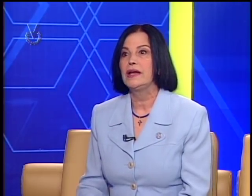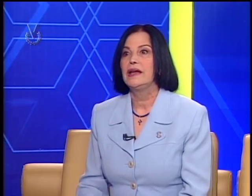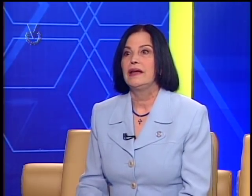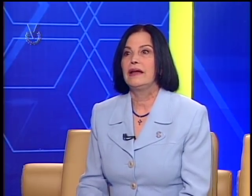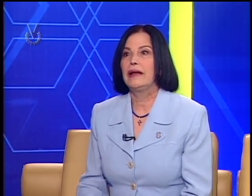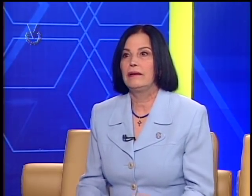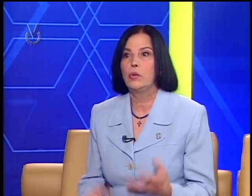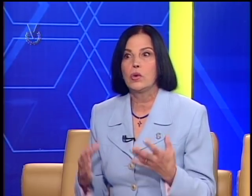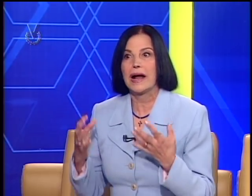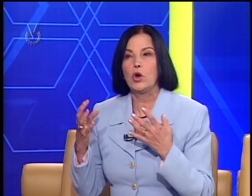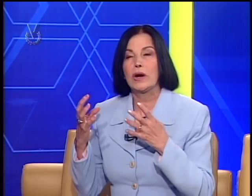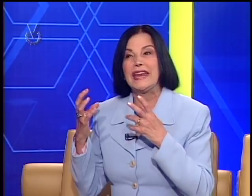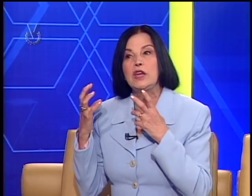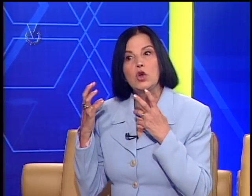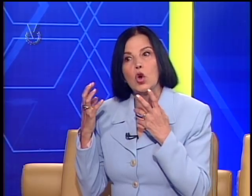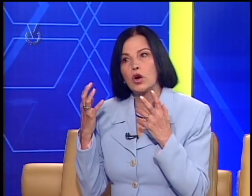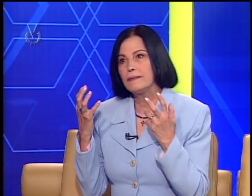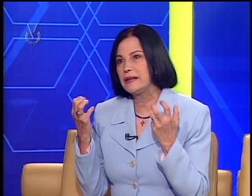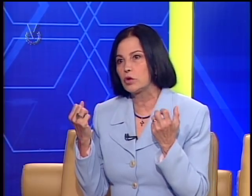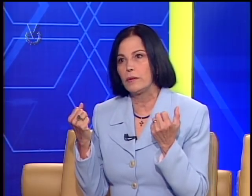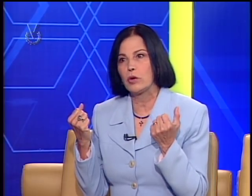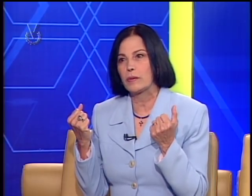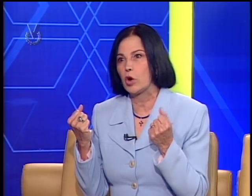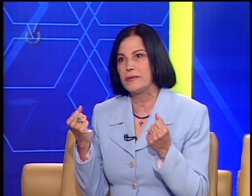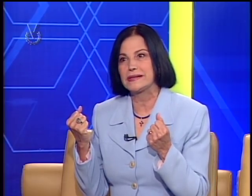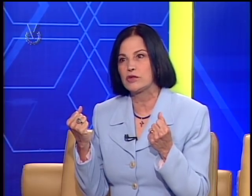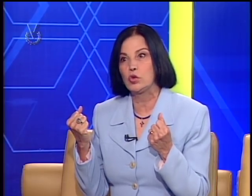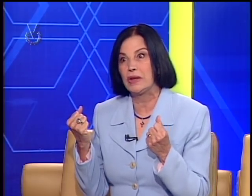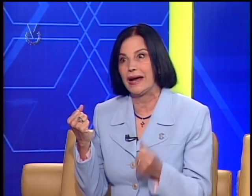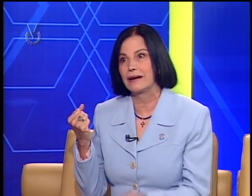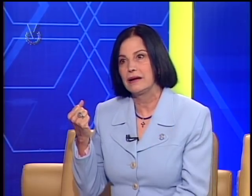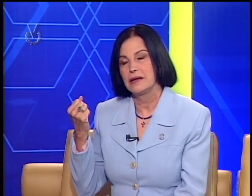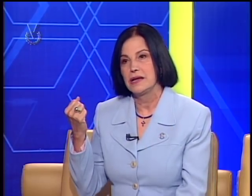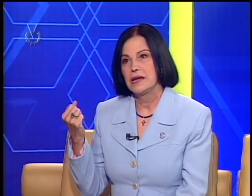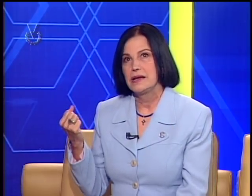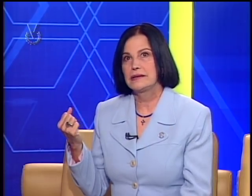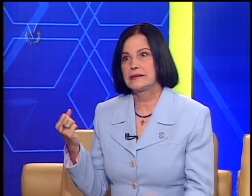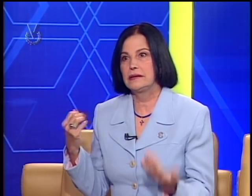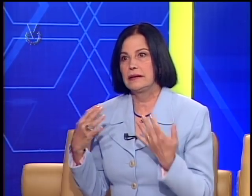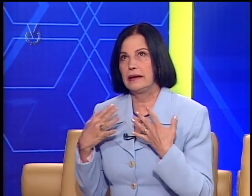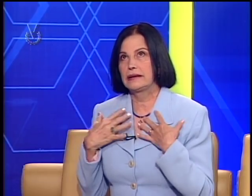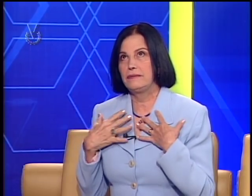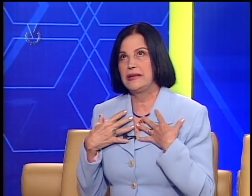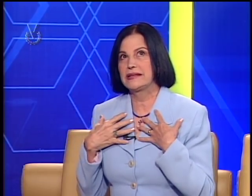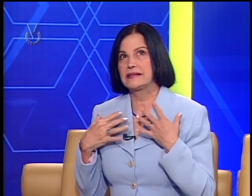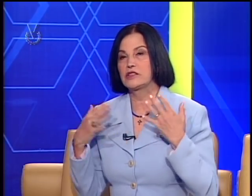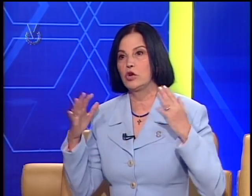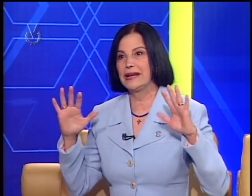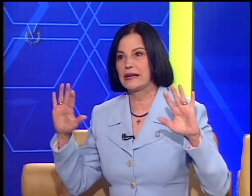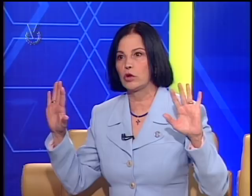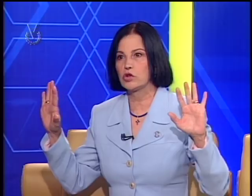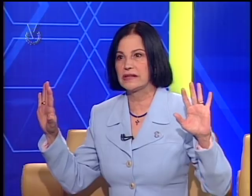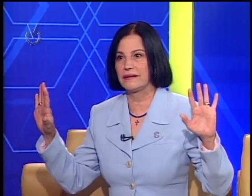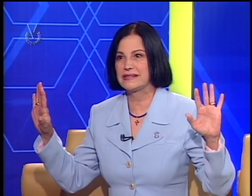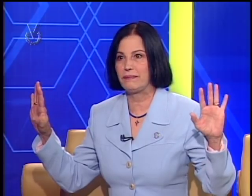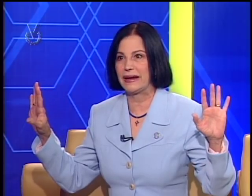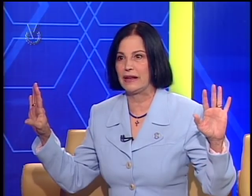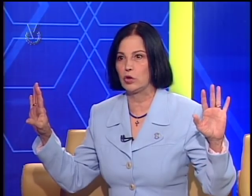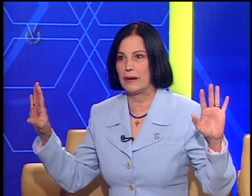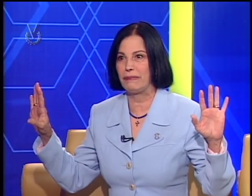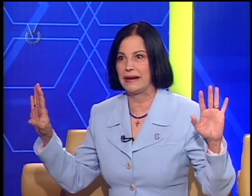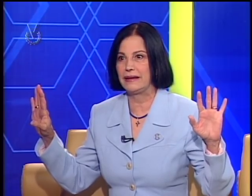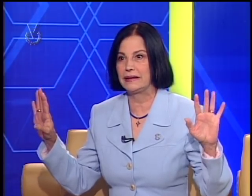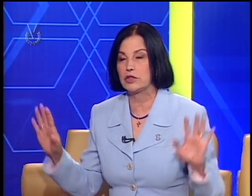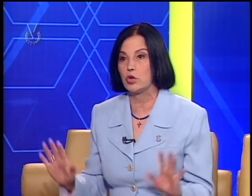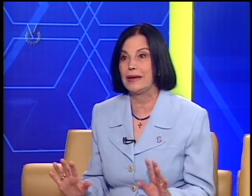uno. Un calor enorme entró en mi cuerpo y comencé a sudar. Mi sensación era que todo se estaba